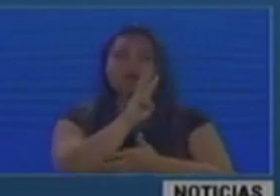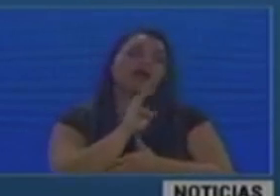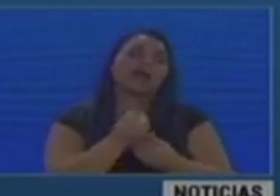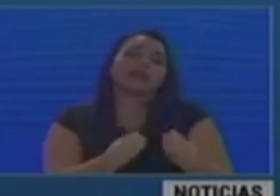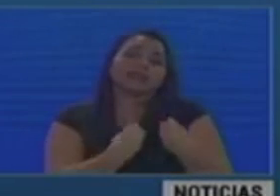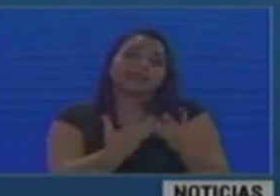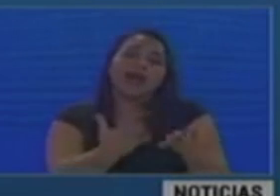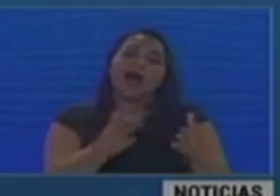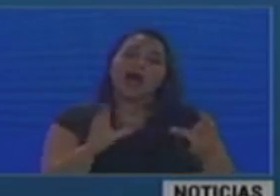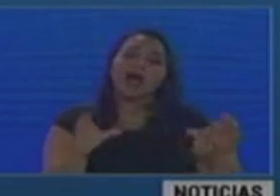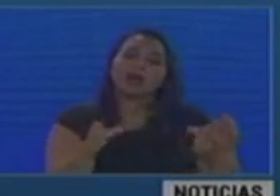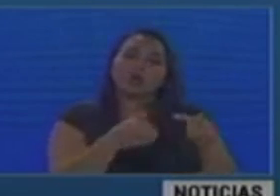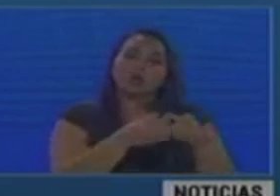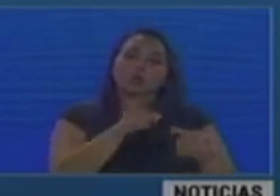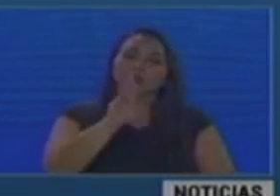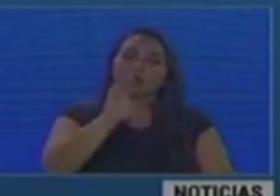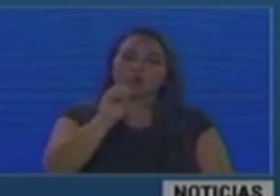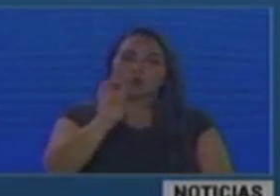Panamá,